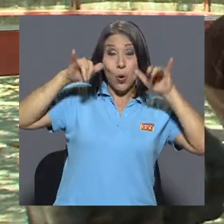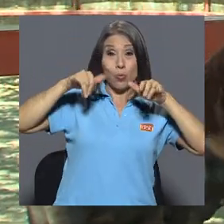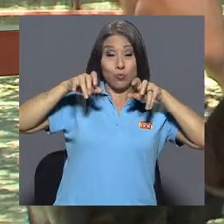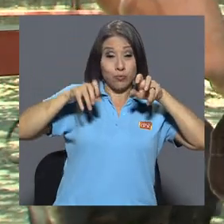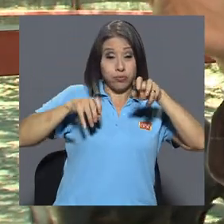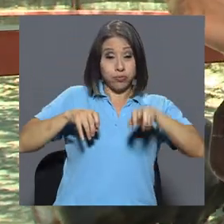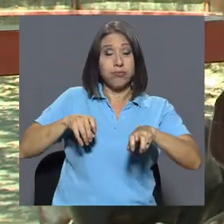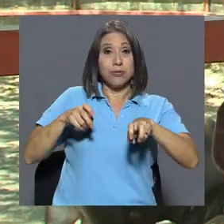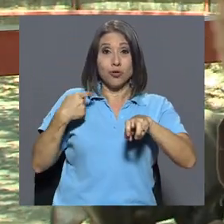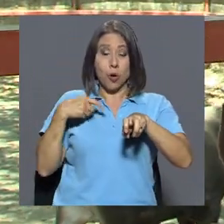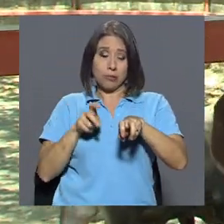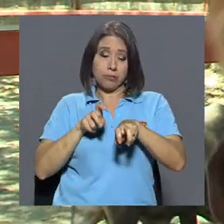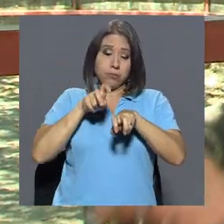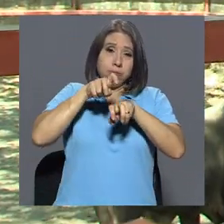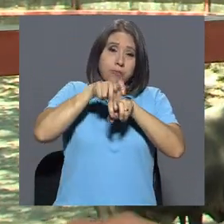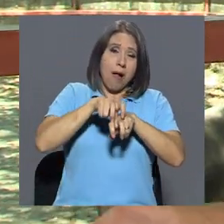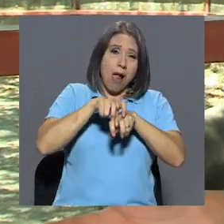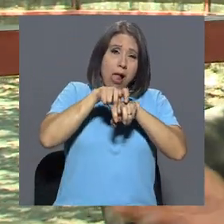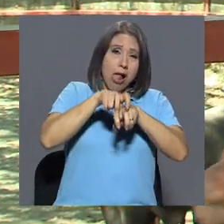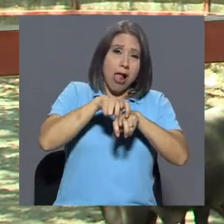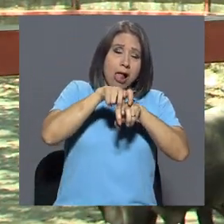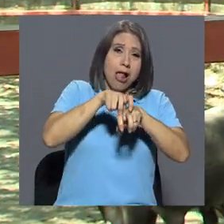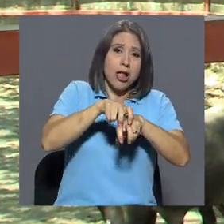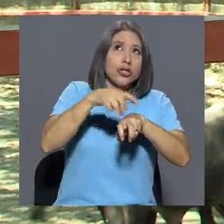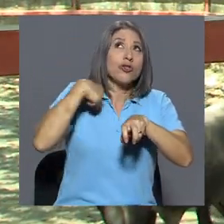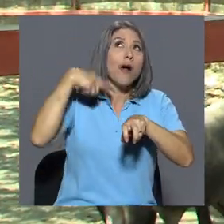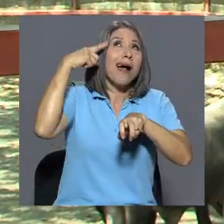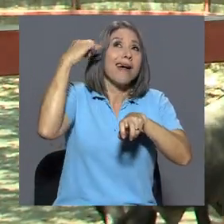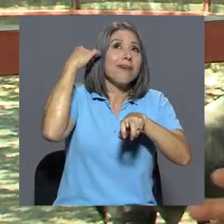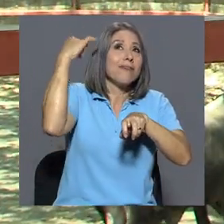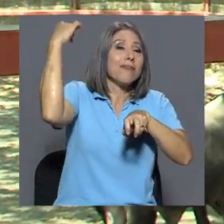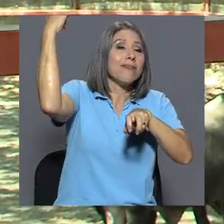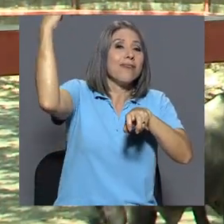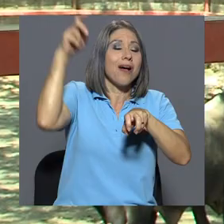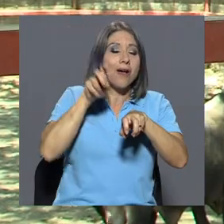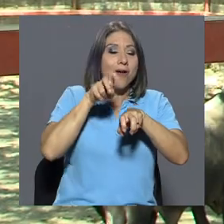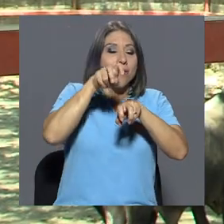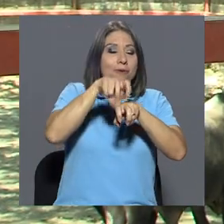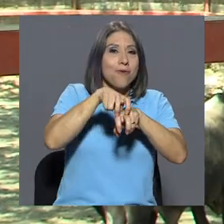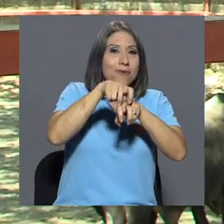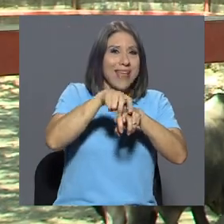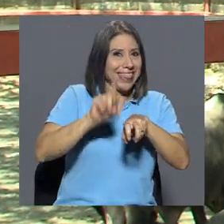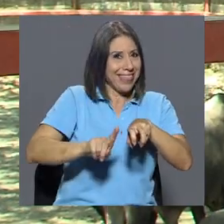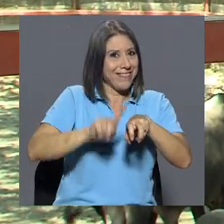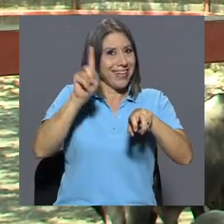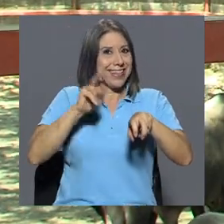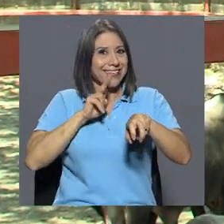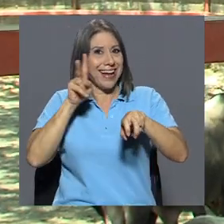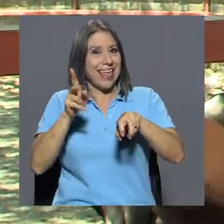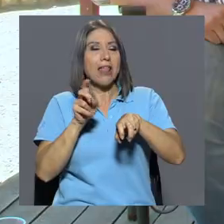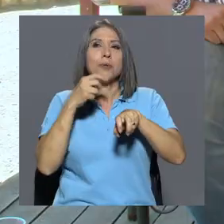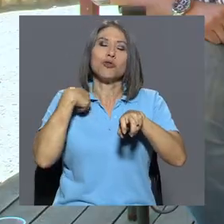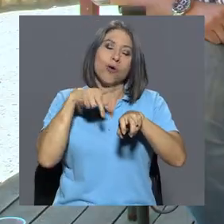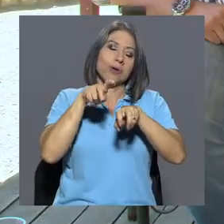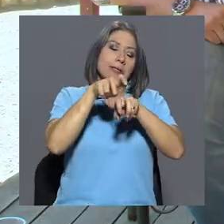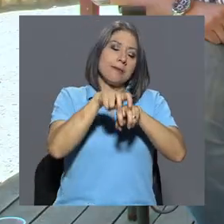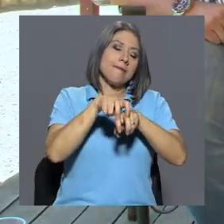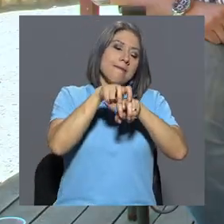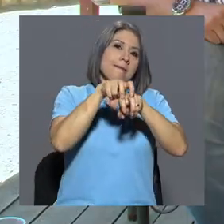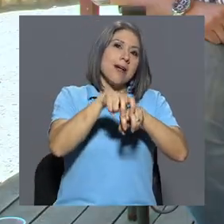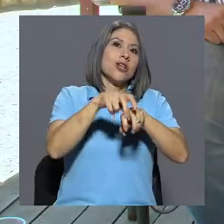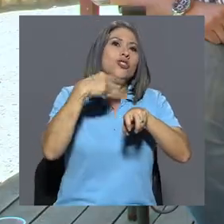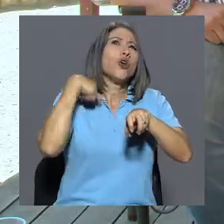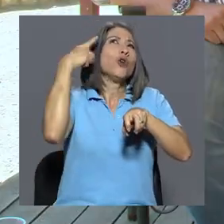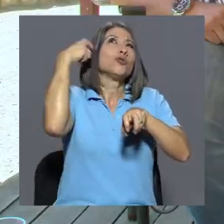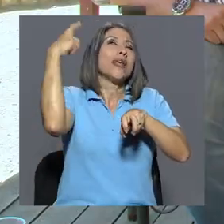mis fantasías en un momento, mis sueños en otro y la realidad en otro, mi sueño era levantar